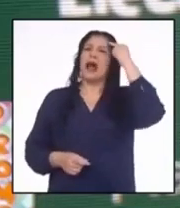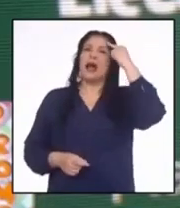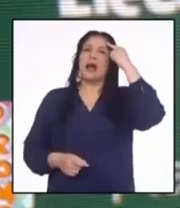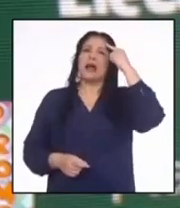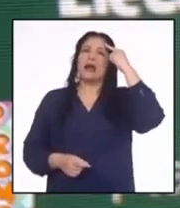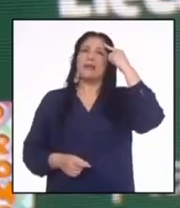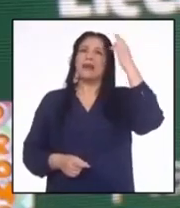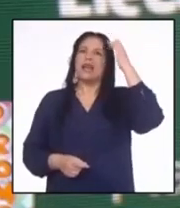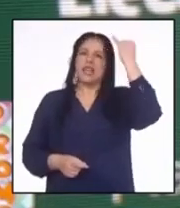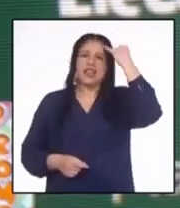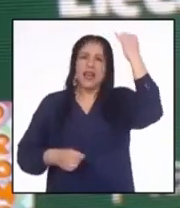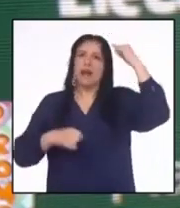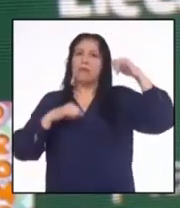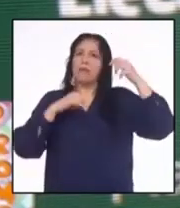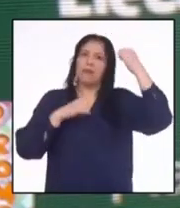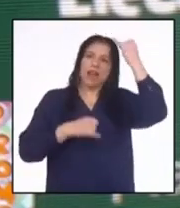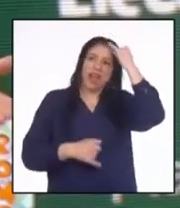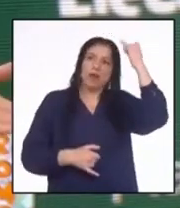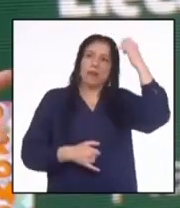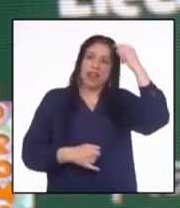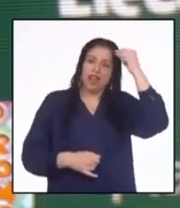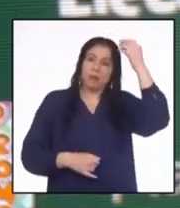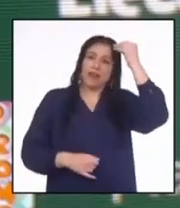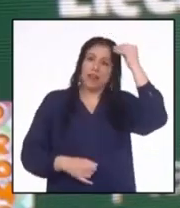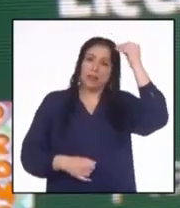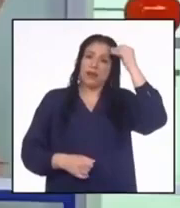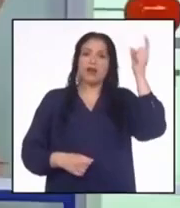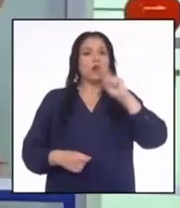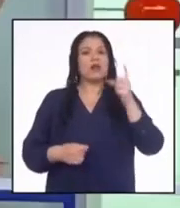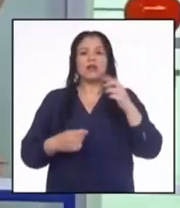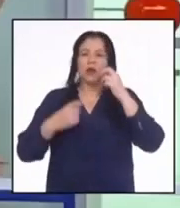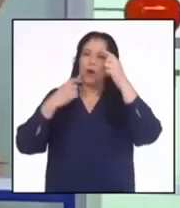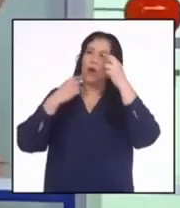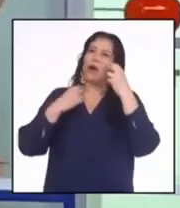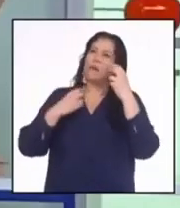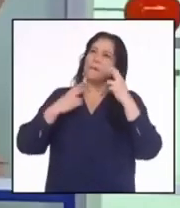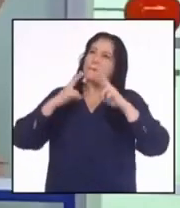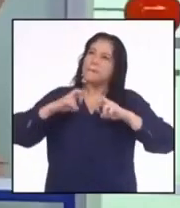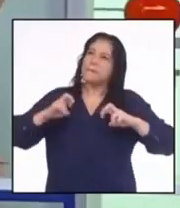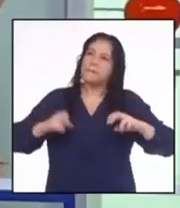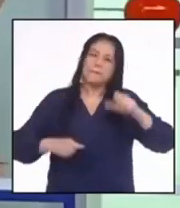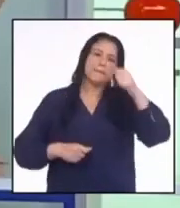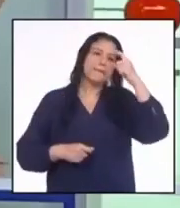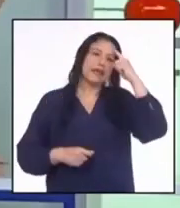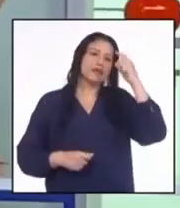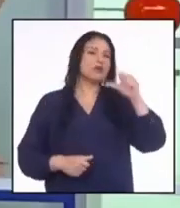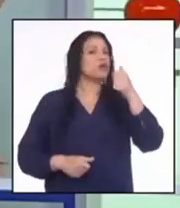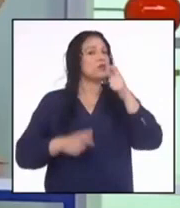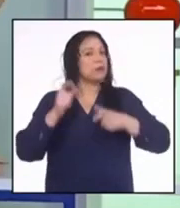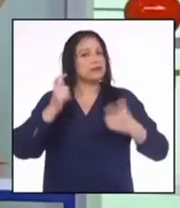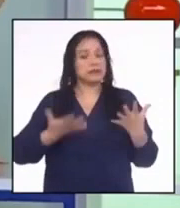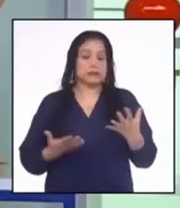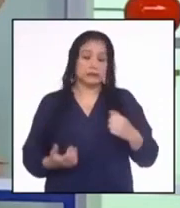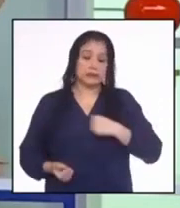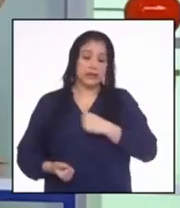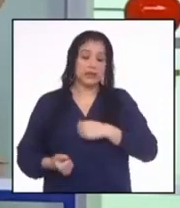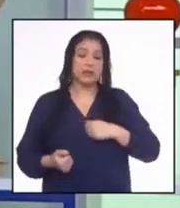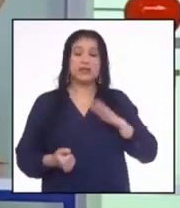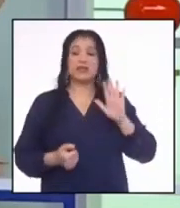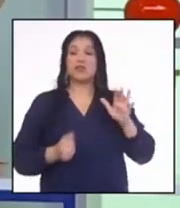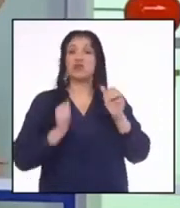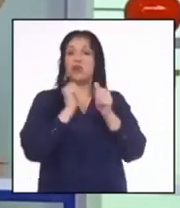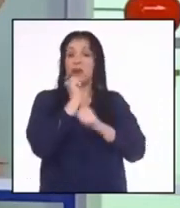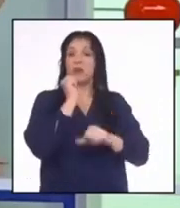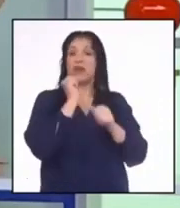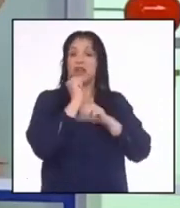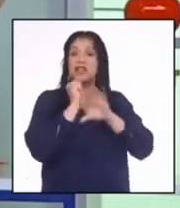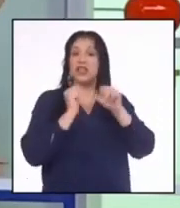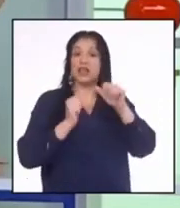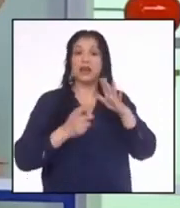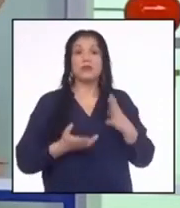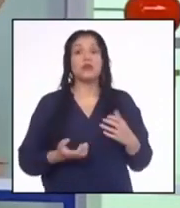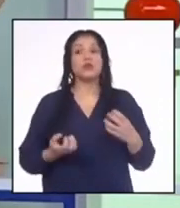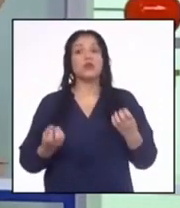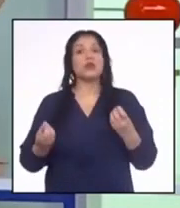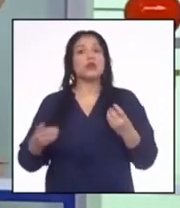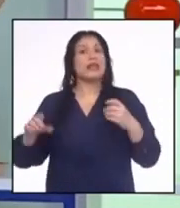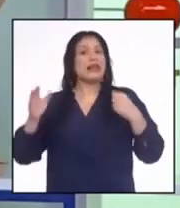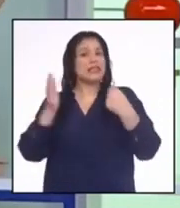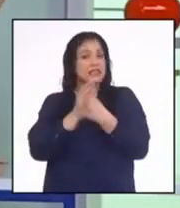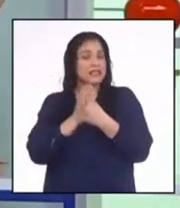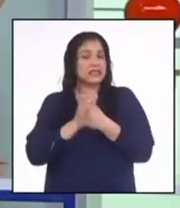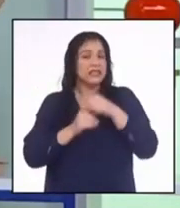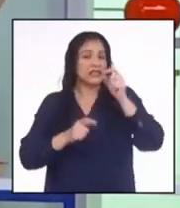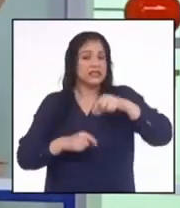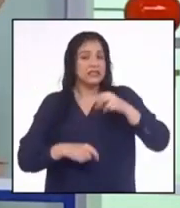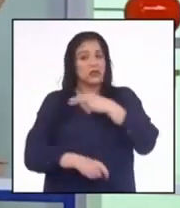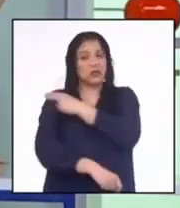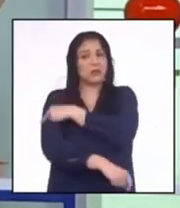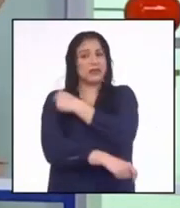¿Qué pasa con los que necesitan atención médica especializada? Lamentablemente, la hermanita de Camila tuvo un accidente y debe ir a un hospital donde